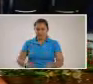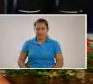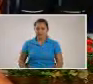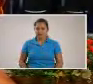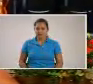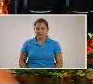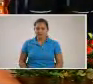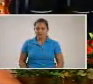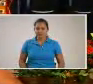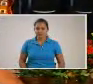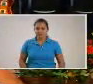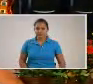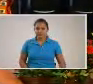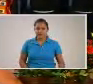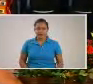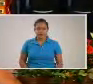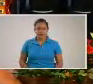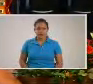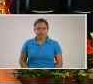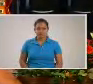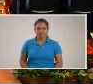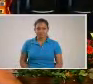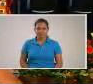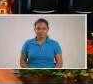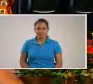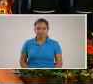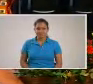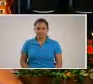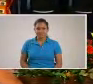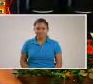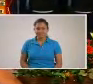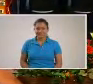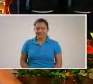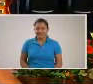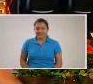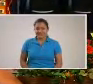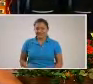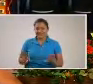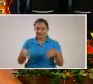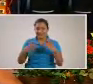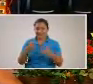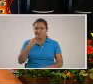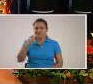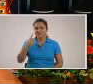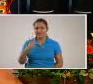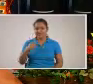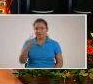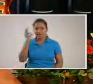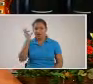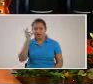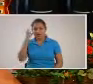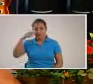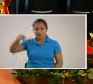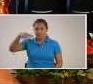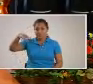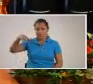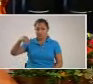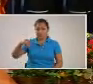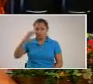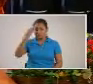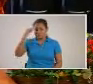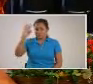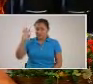Y que, hermano, a veces nosotros nos llegan las noticias, ¿verdad? Pero como dice aquel dicho popular, oímos campanas y no sabemos dónde,